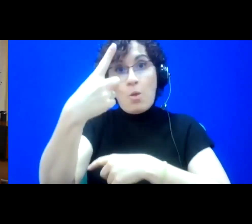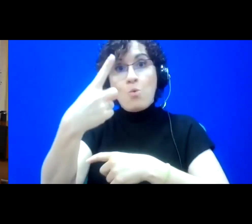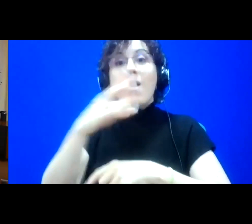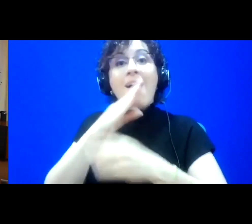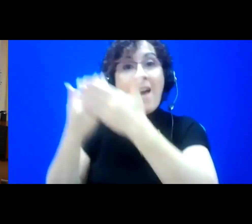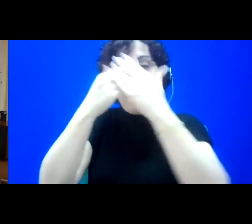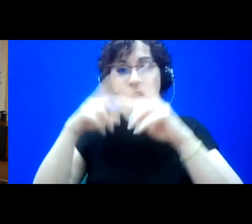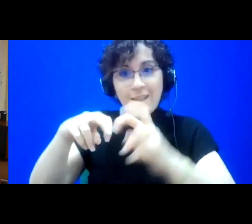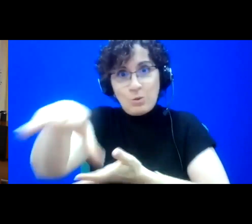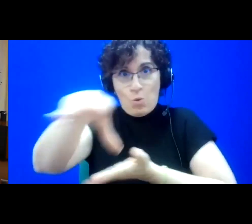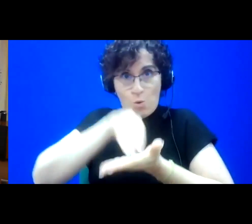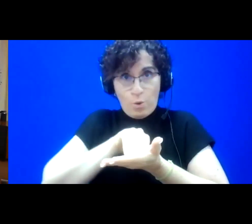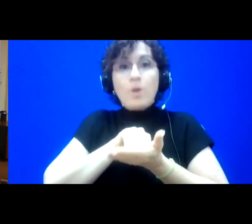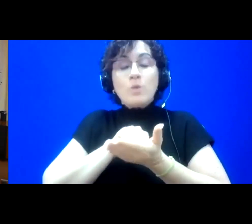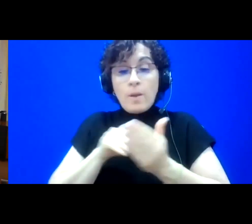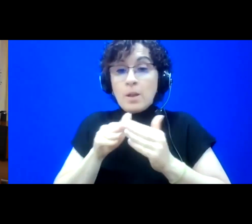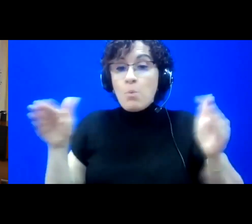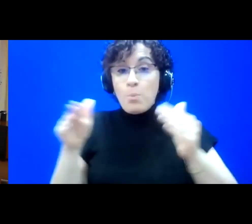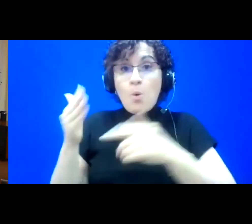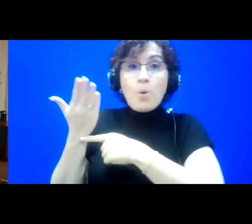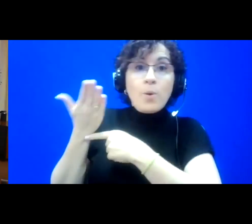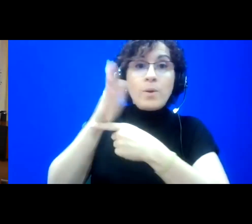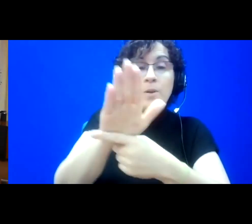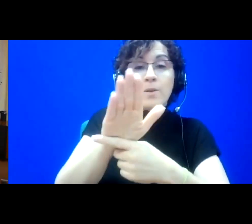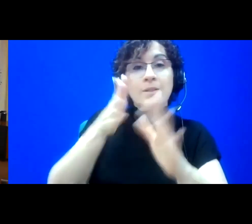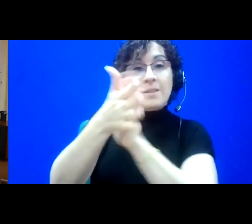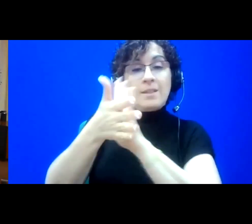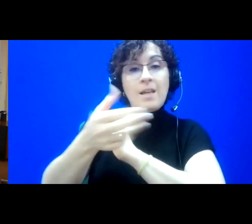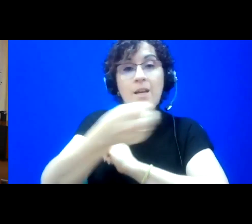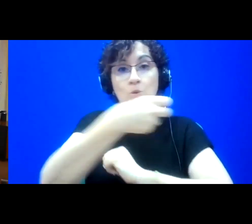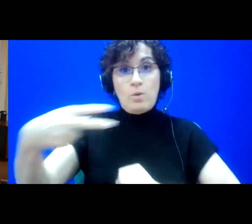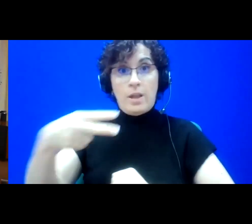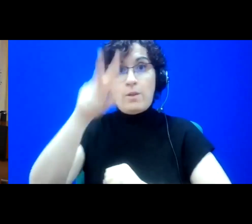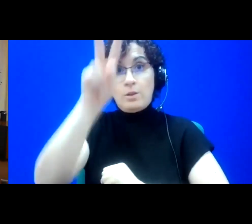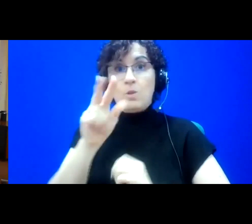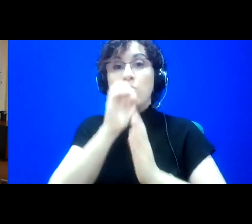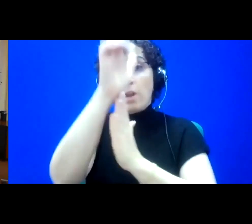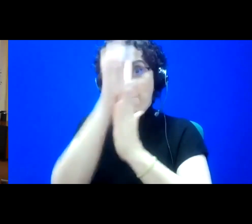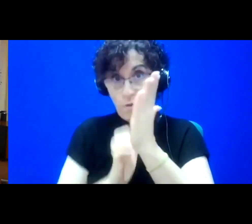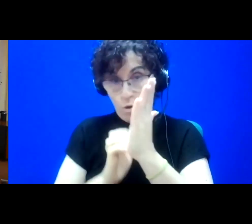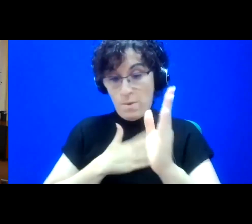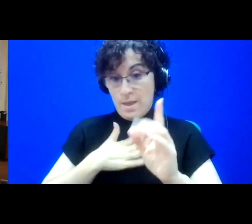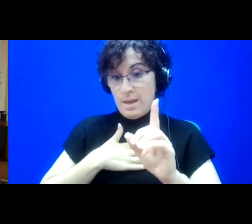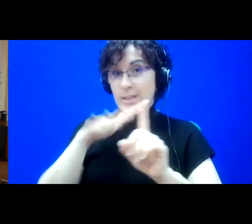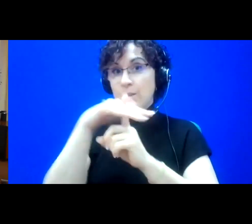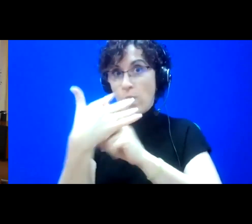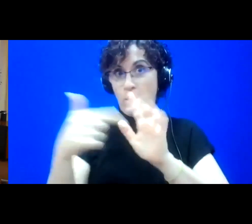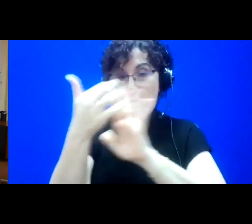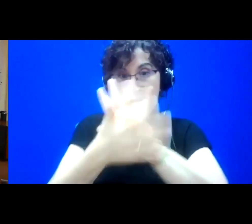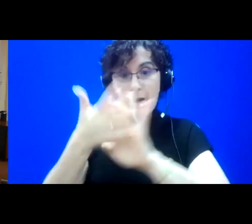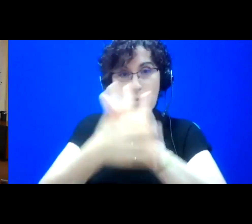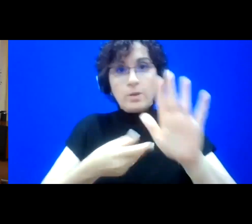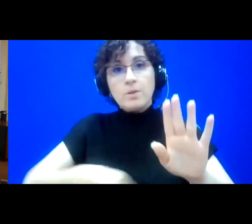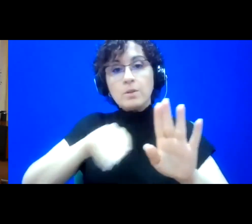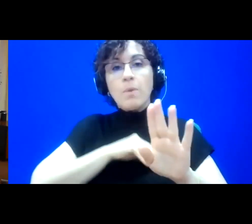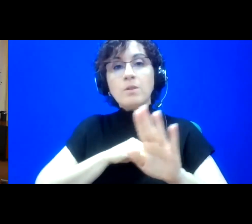estudios. Empezamos con la intervención de los resultados del segundo informe sobre la situación de la lengua de signos española,